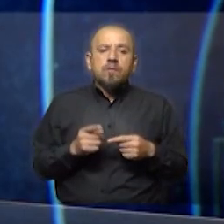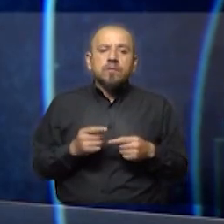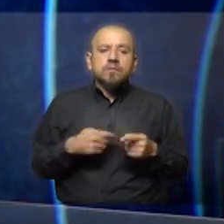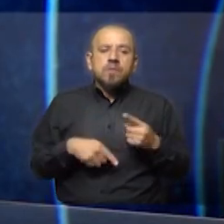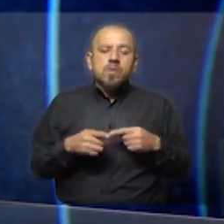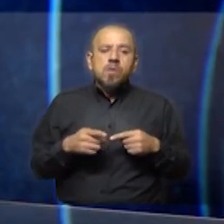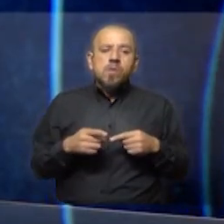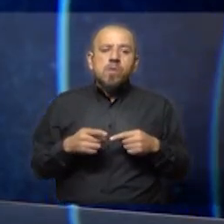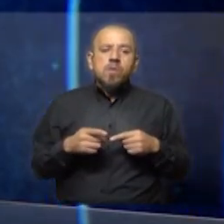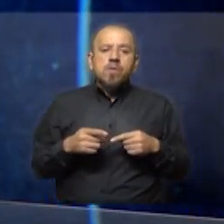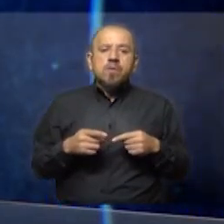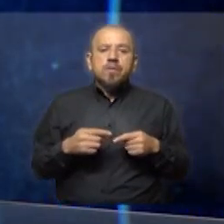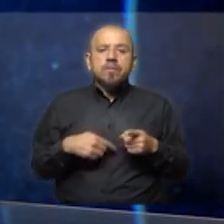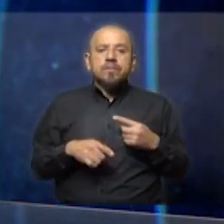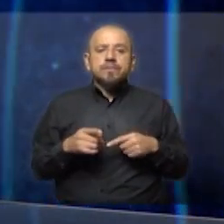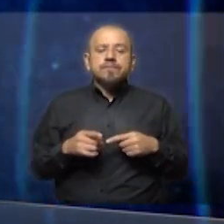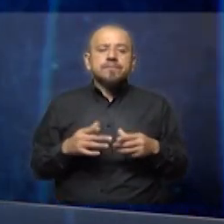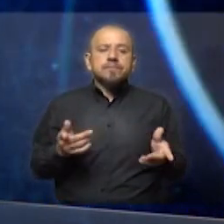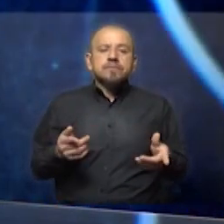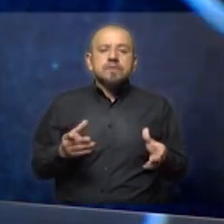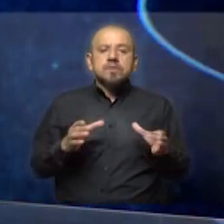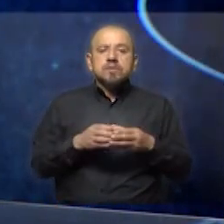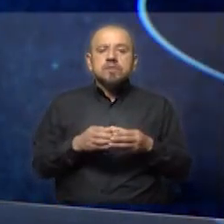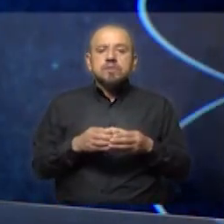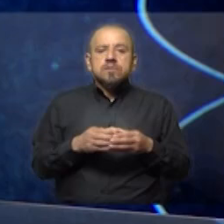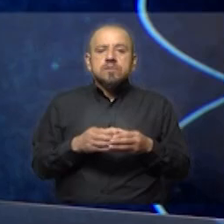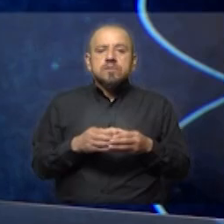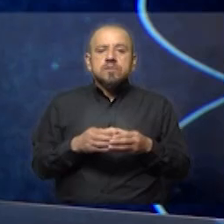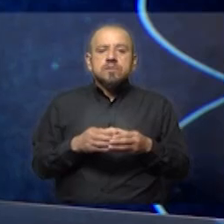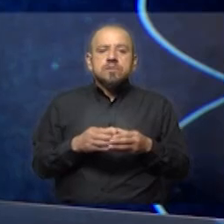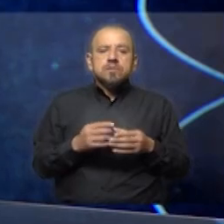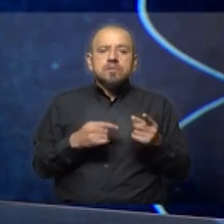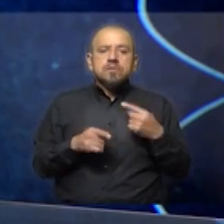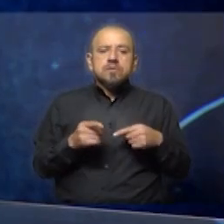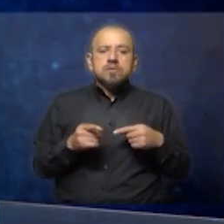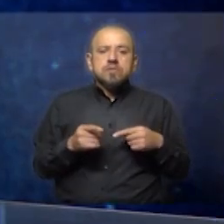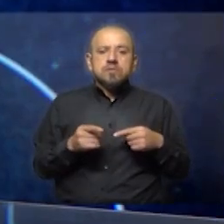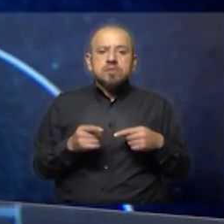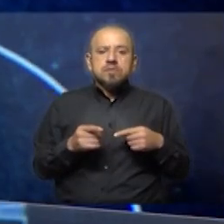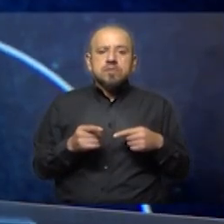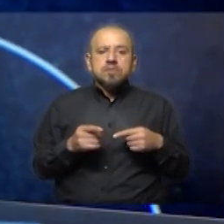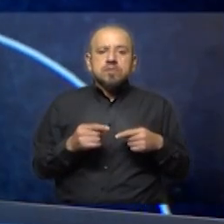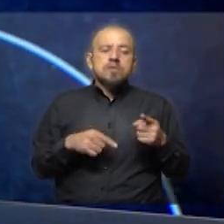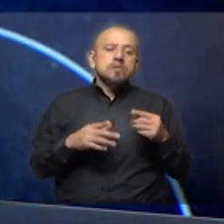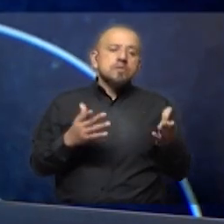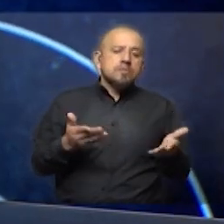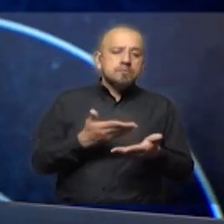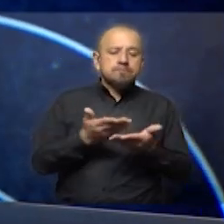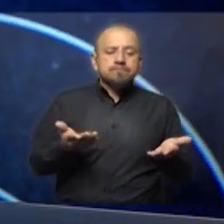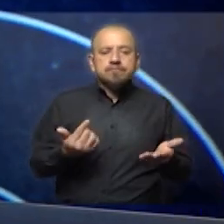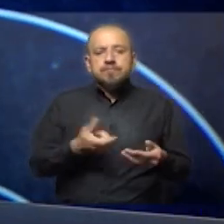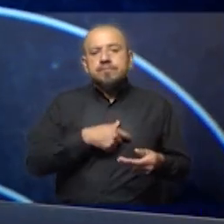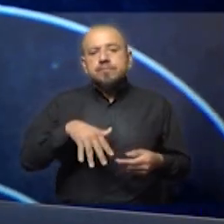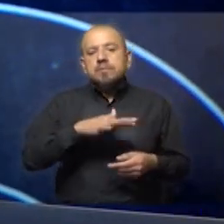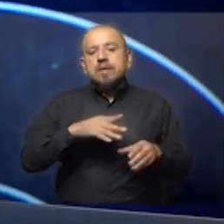la no adaptación del movimiento a los parámetros que la sociedad entiende amables este